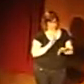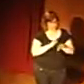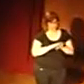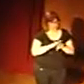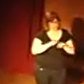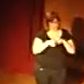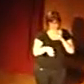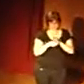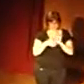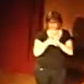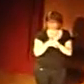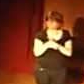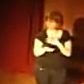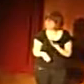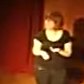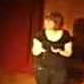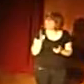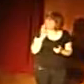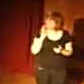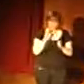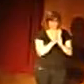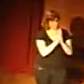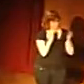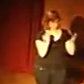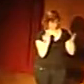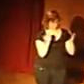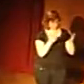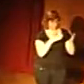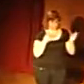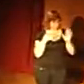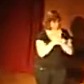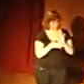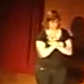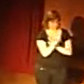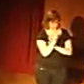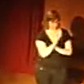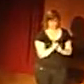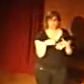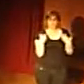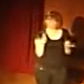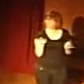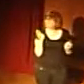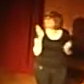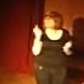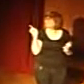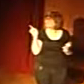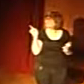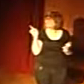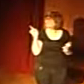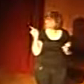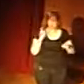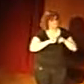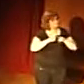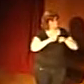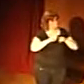a continuación bien hablábamos del díptico no O sea mencionábamos el díptico no vamos pero este esta esta tipo